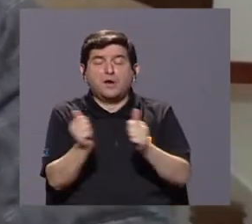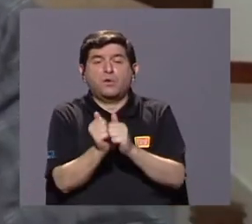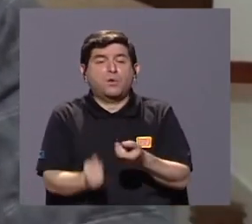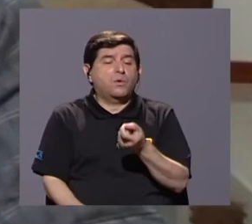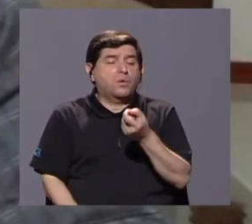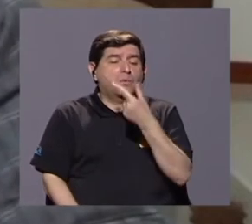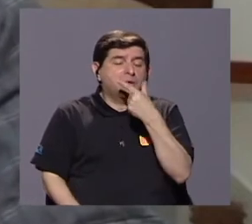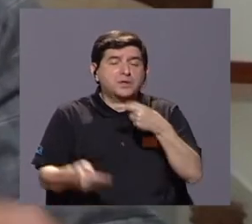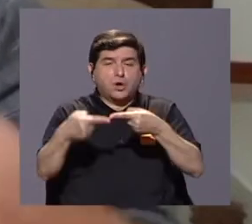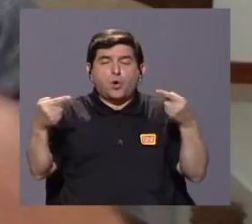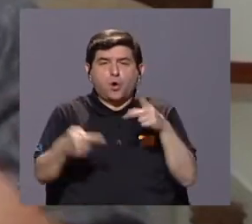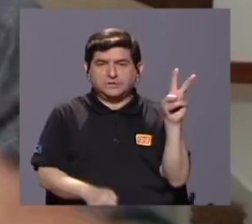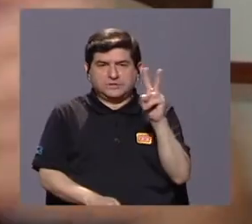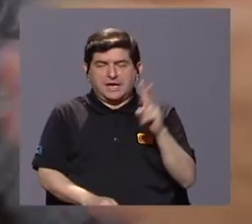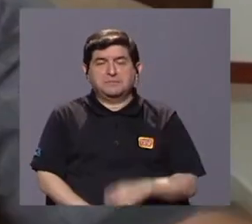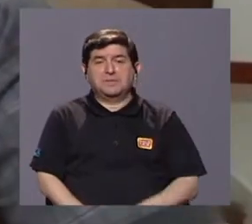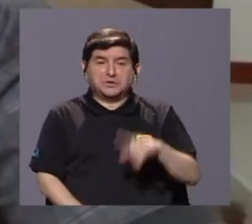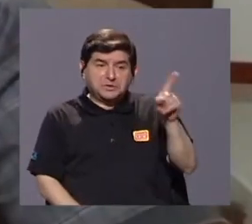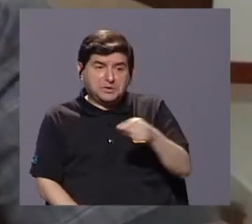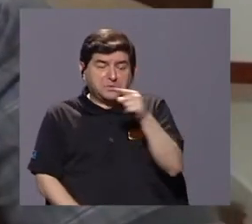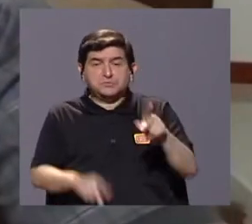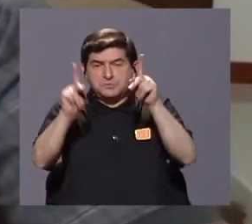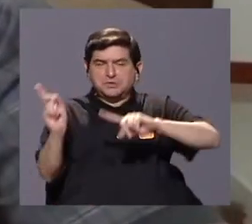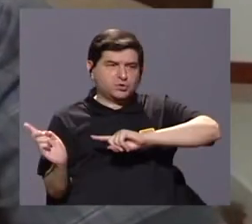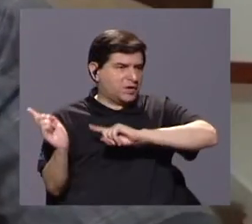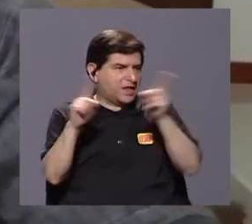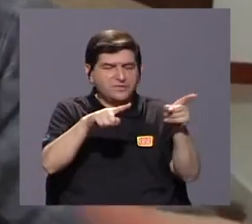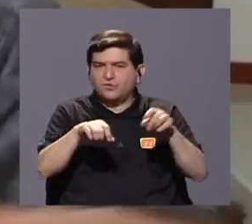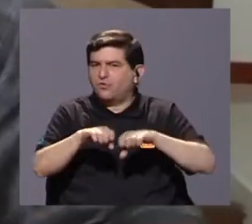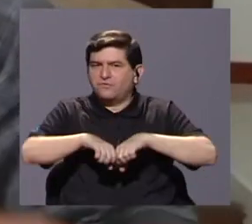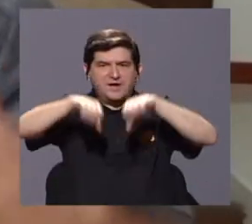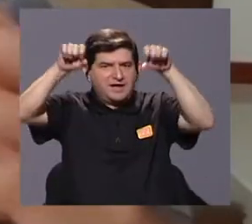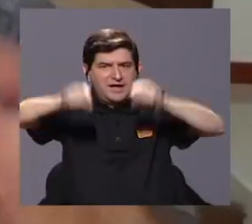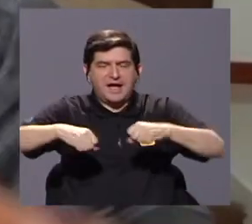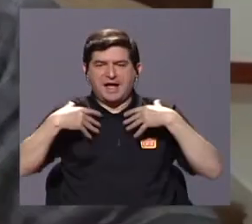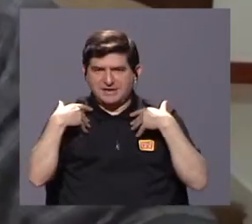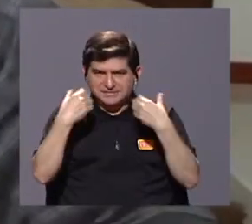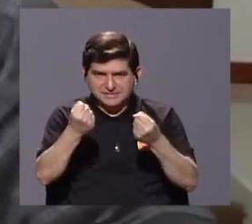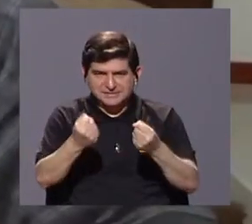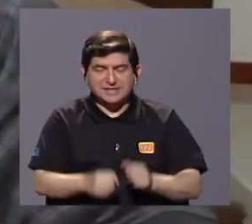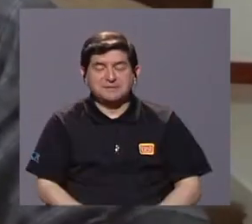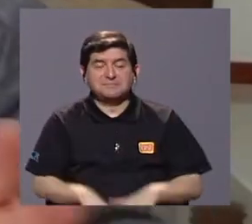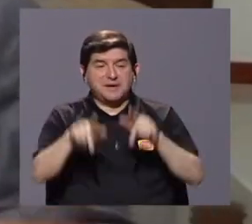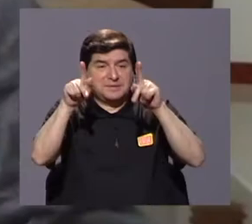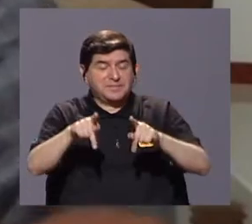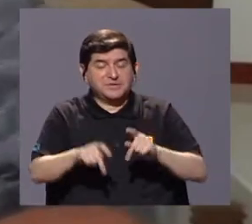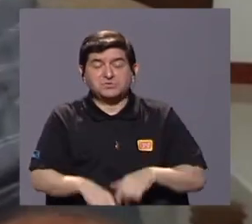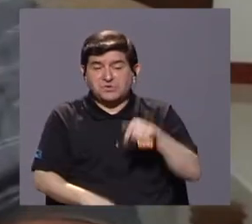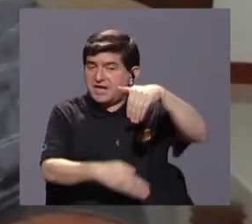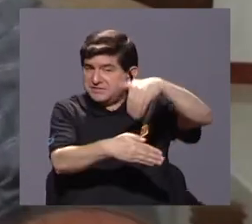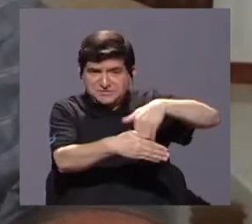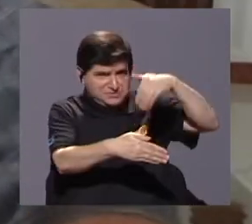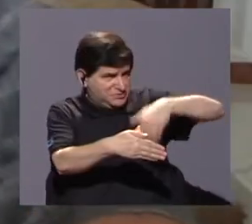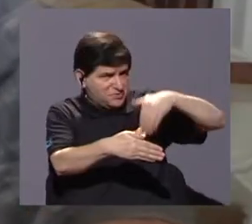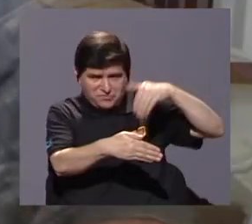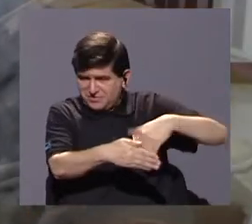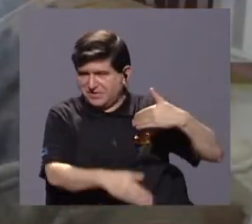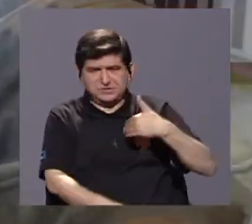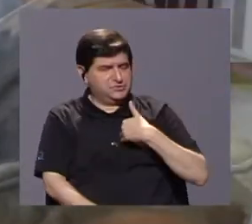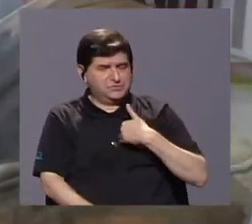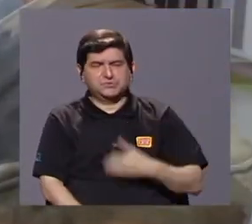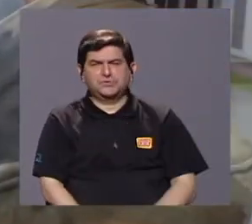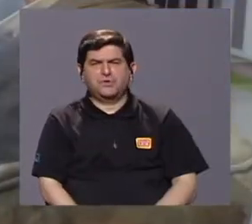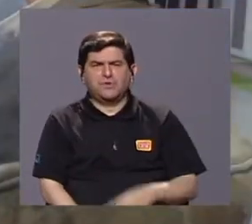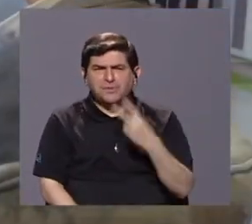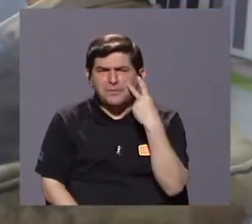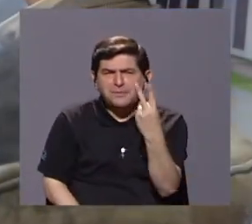quita. Entonces es gente que no llega al sistema de salud, el sistema de salud no lo capta y entonces no se registra. Por eso lo que